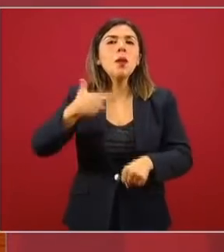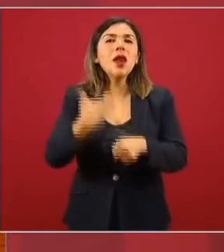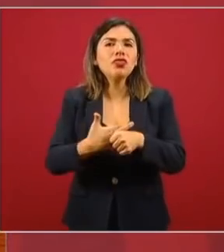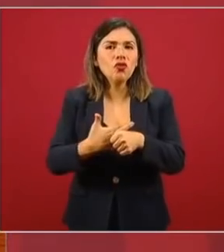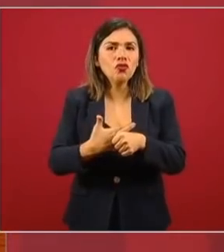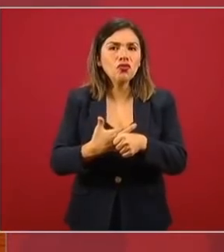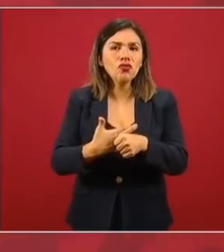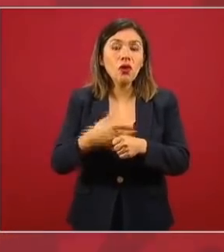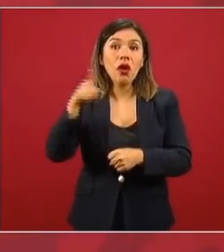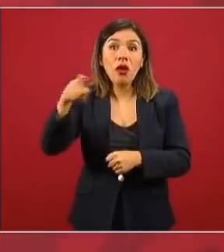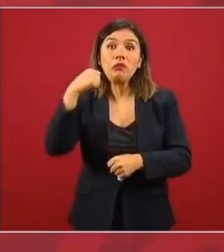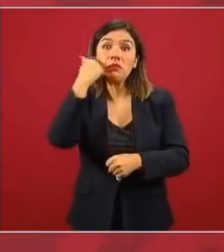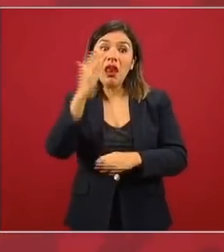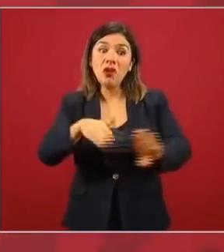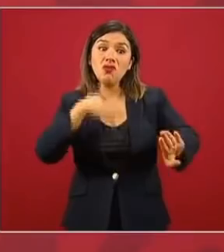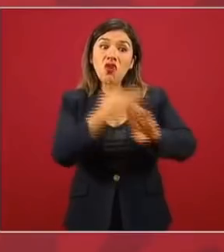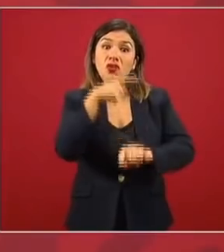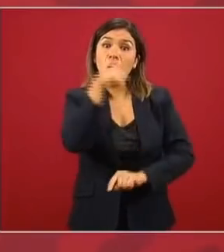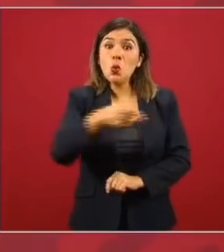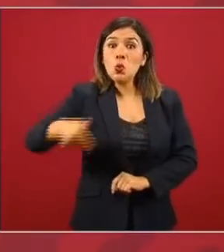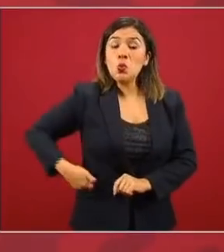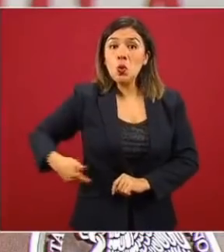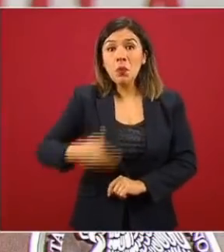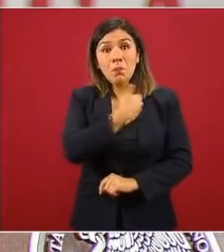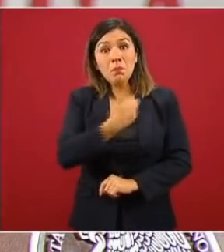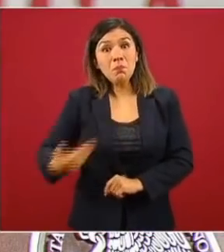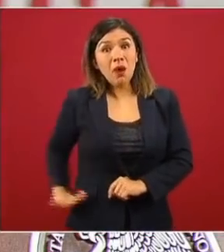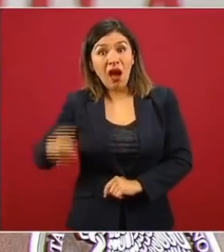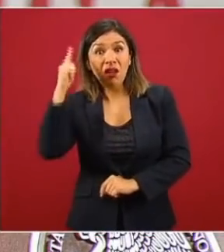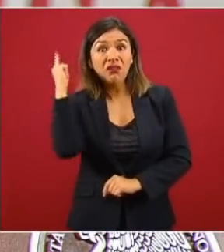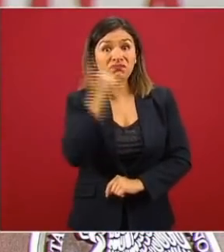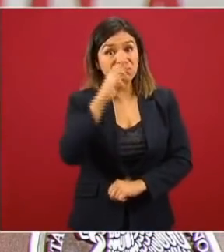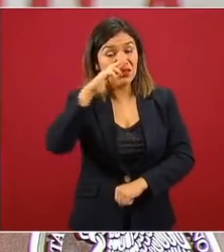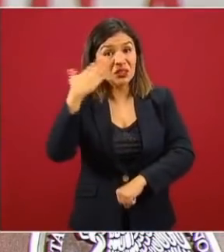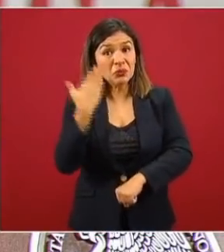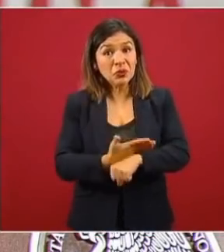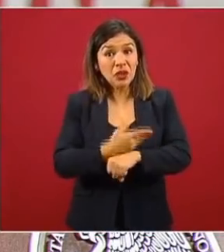le echa la culpa al presidente de que está